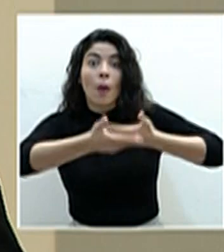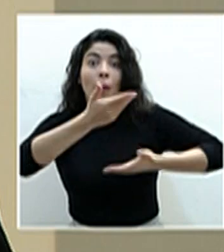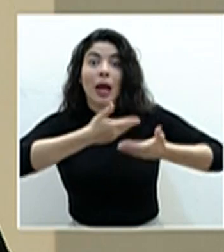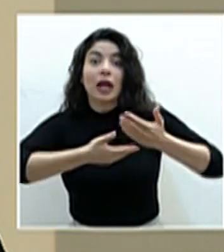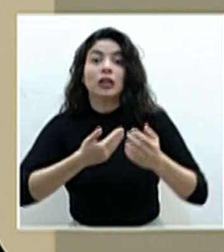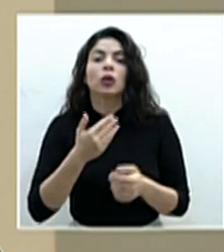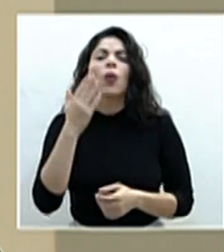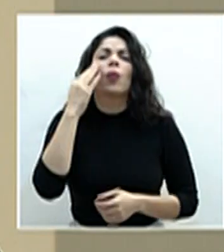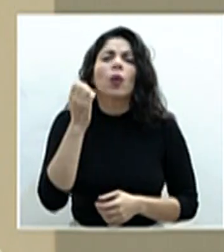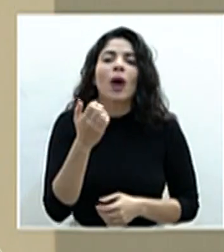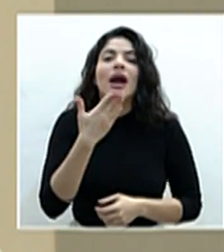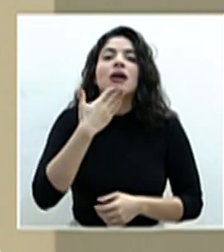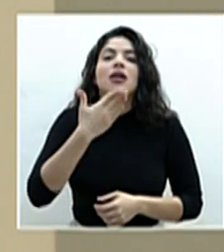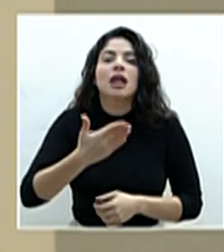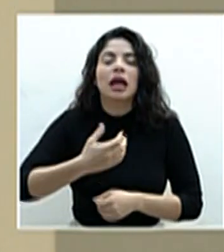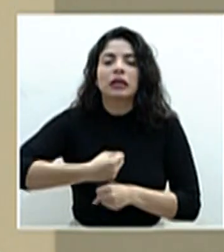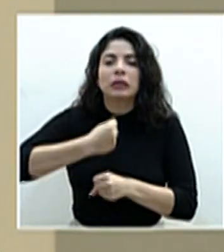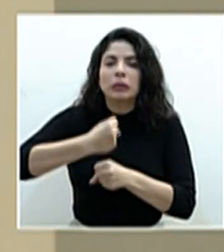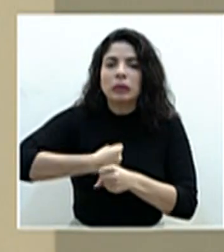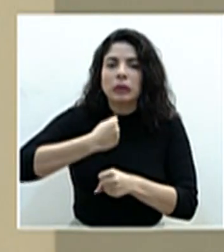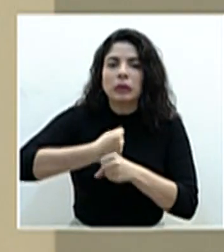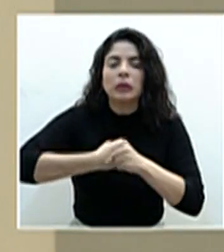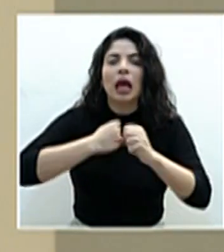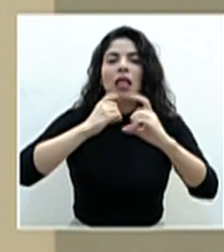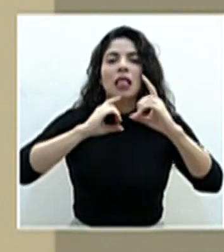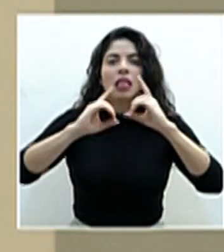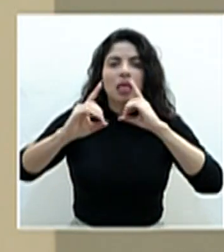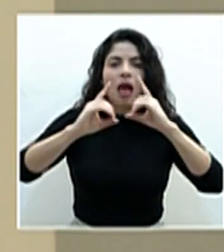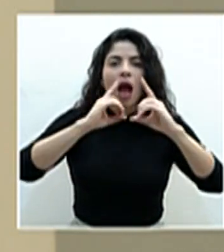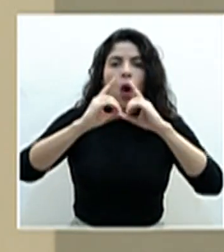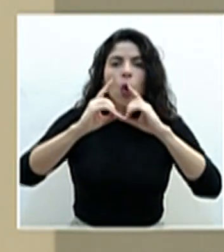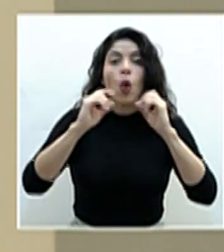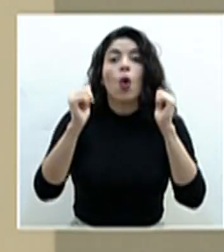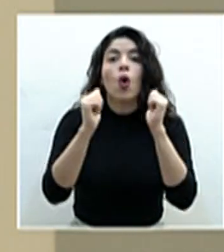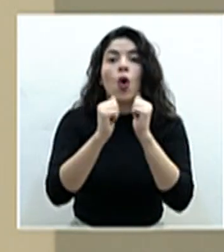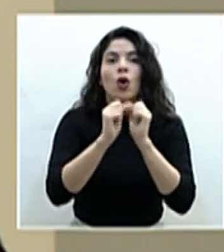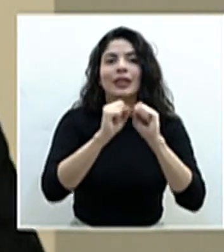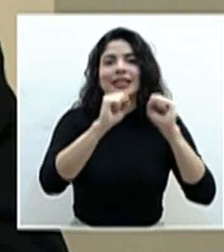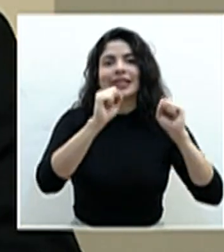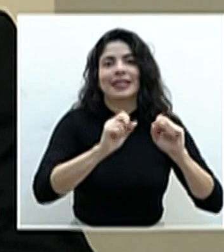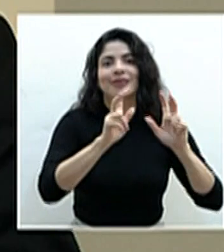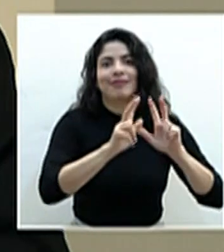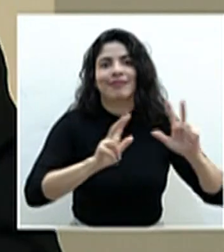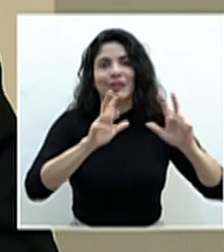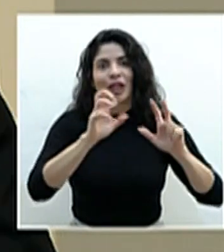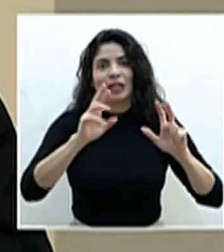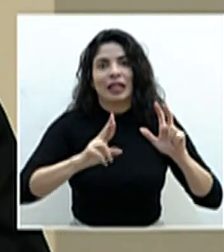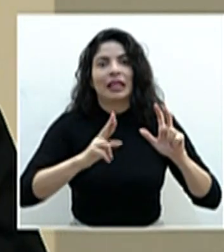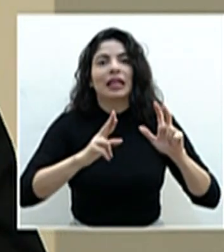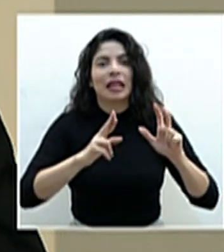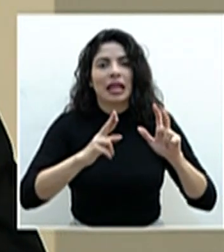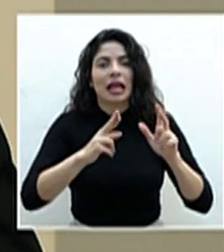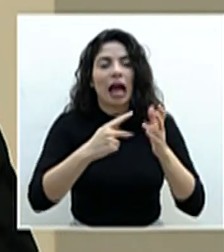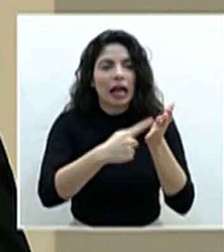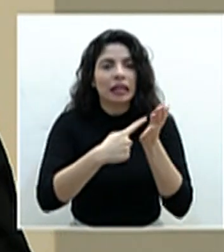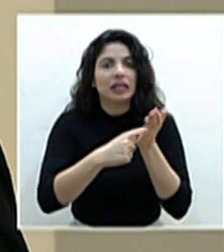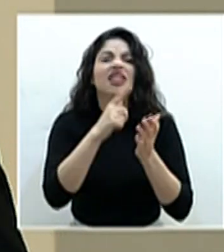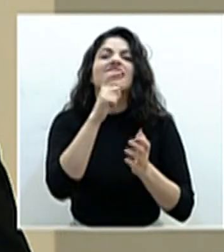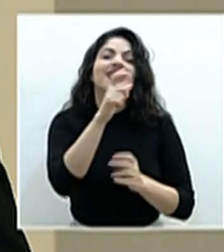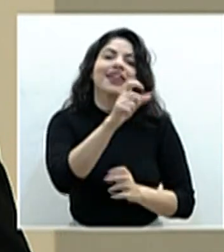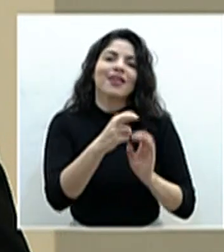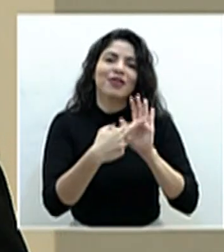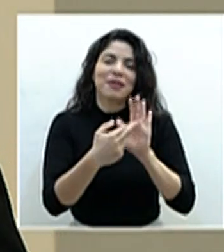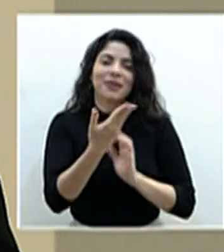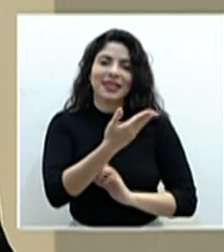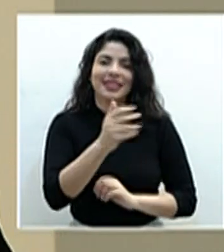da gracias a las gestiones y al diálogo con el sistema de Naciones Unidas en Costa Rica, representado